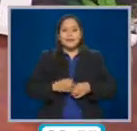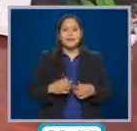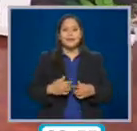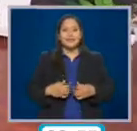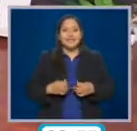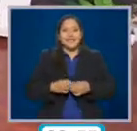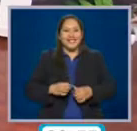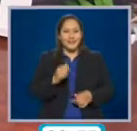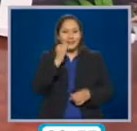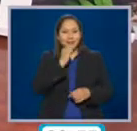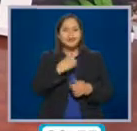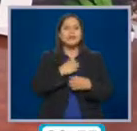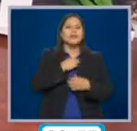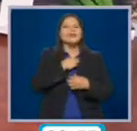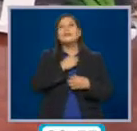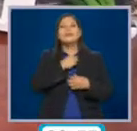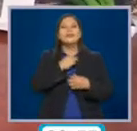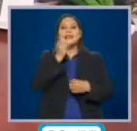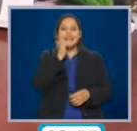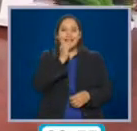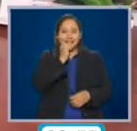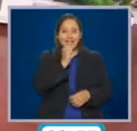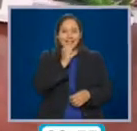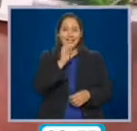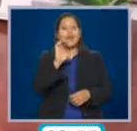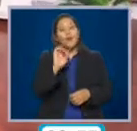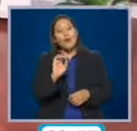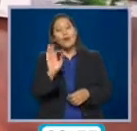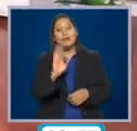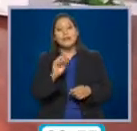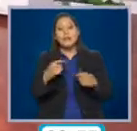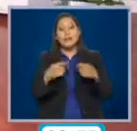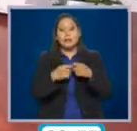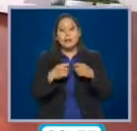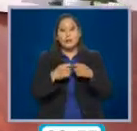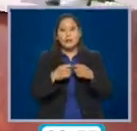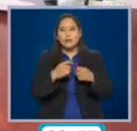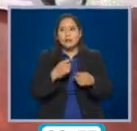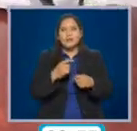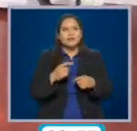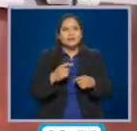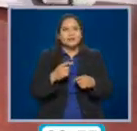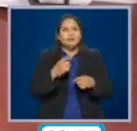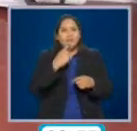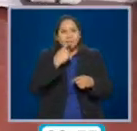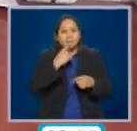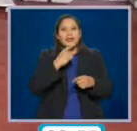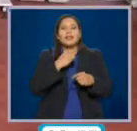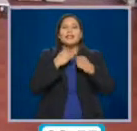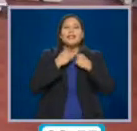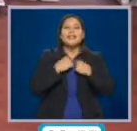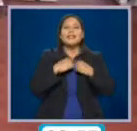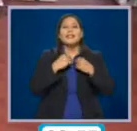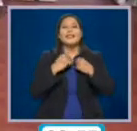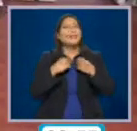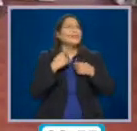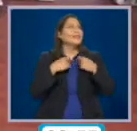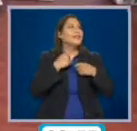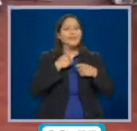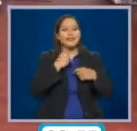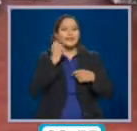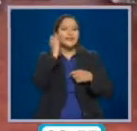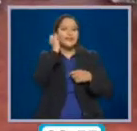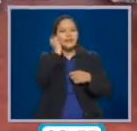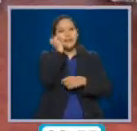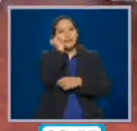se está acomodando la corbata Ajá, sí. o si está muy nerviosa, está jugando con el collar o con cualquier